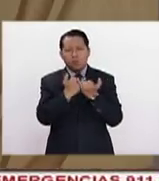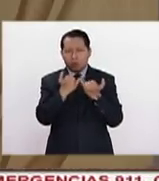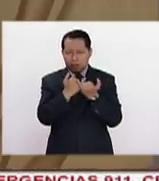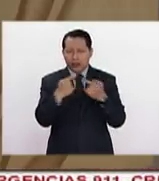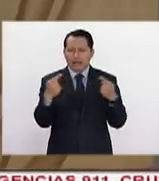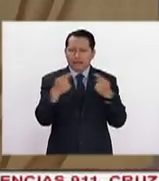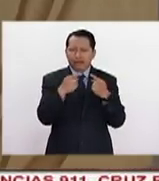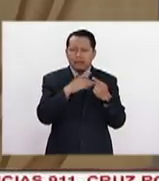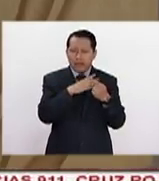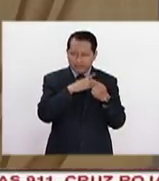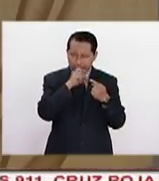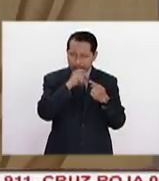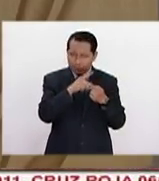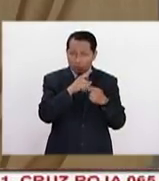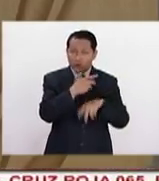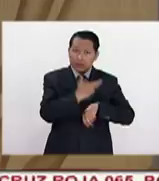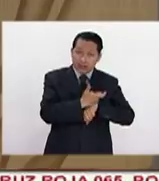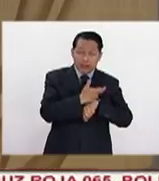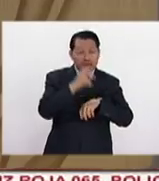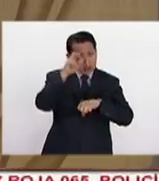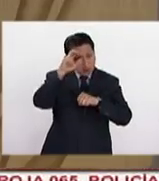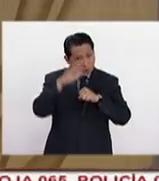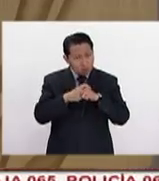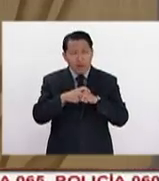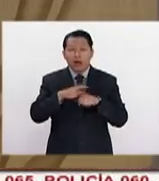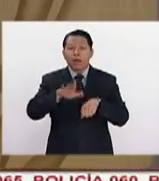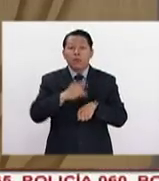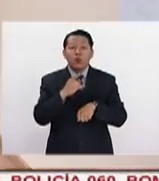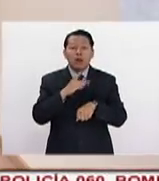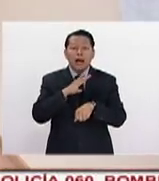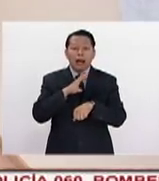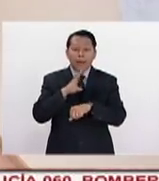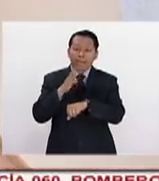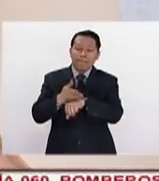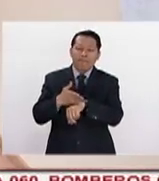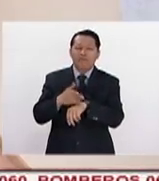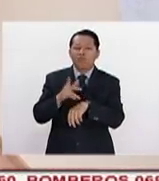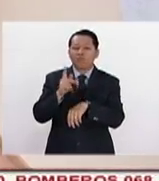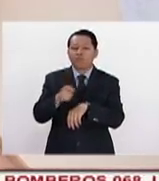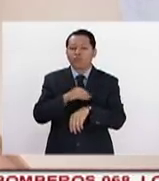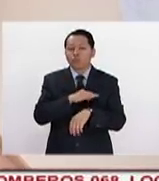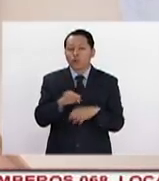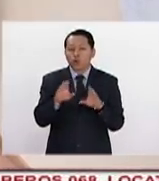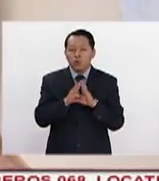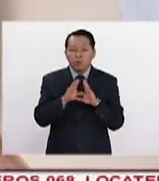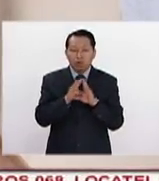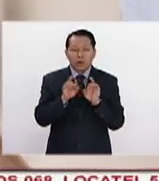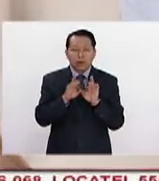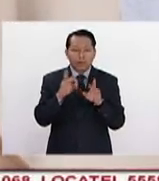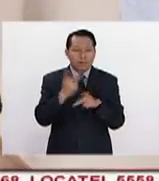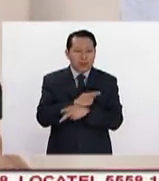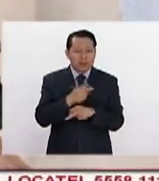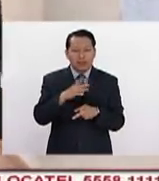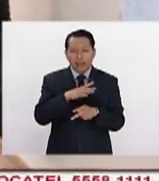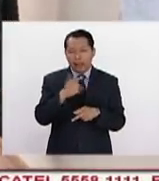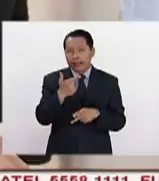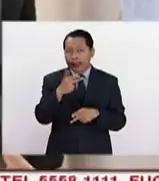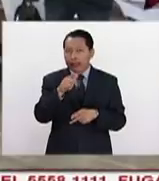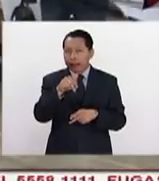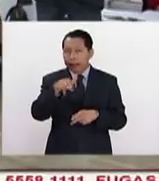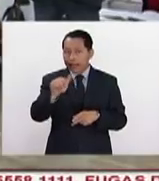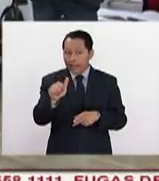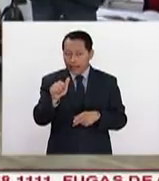y con Europa por las sanciones que le han impuesto a razón de de este acontecimiento de Crimea, bueno,